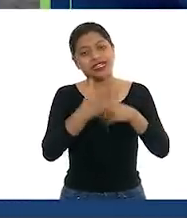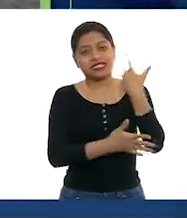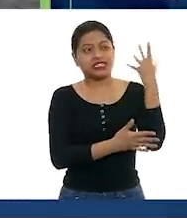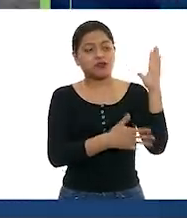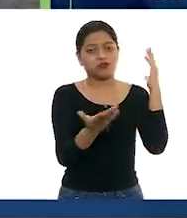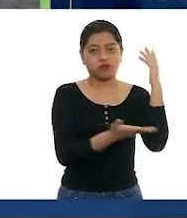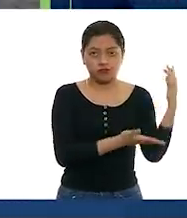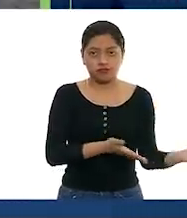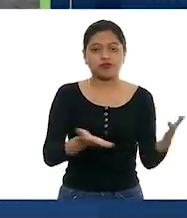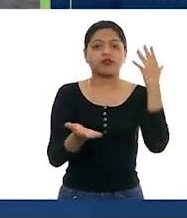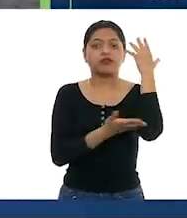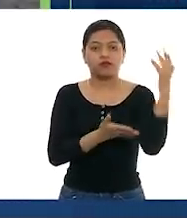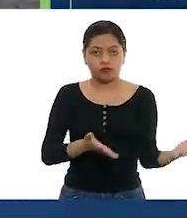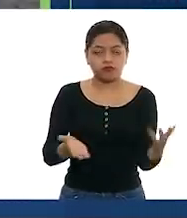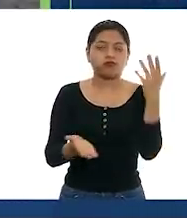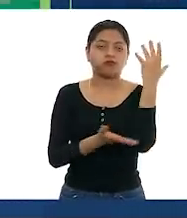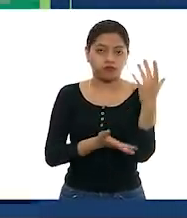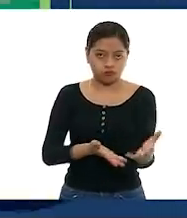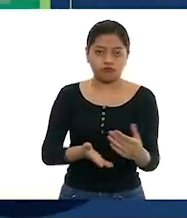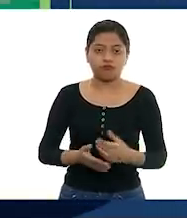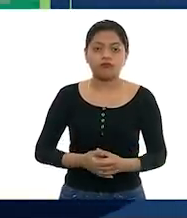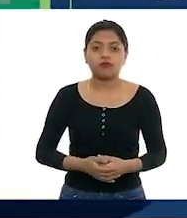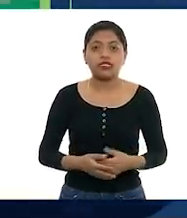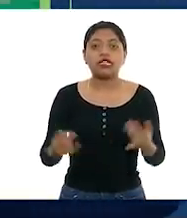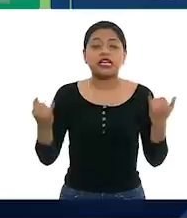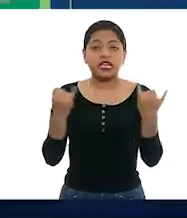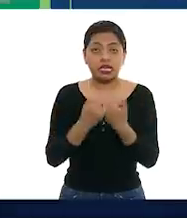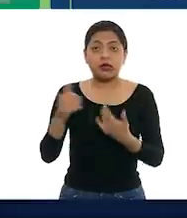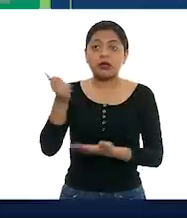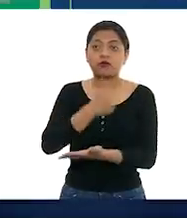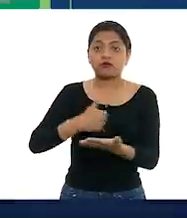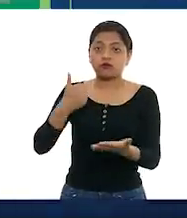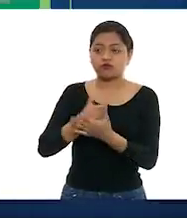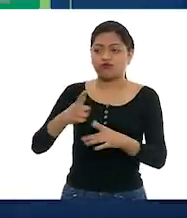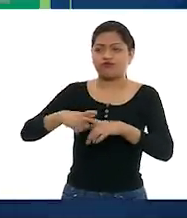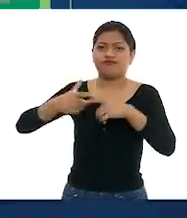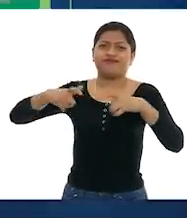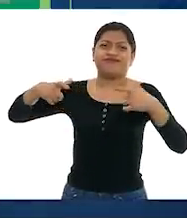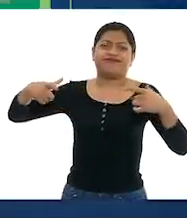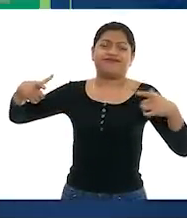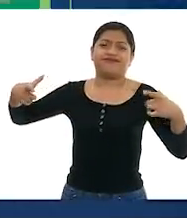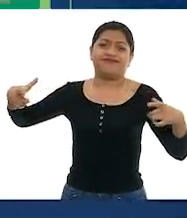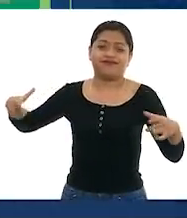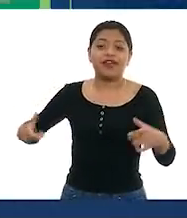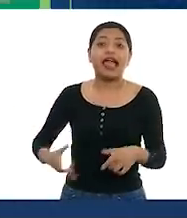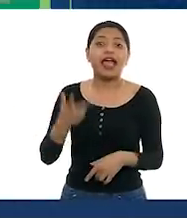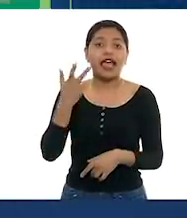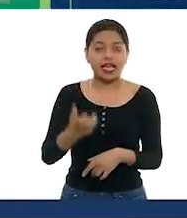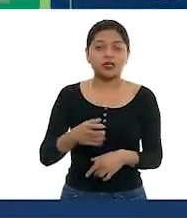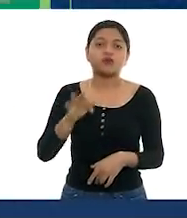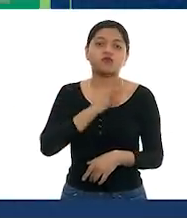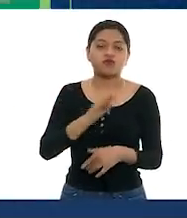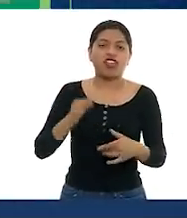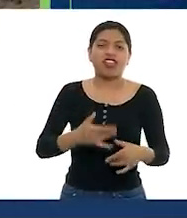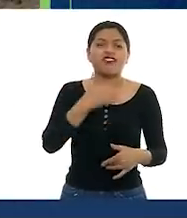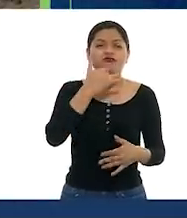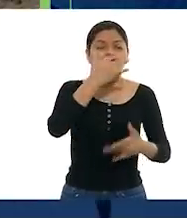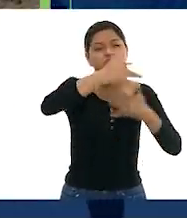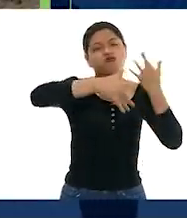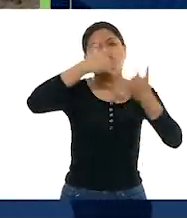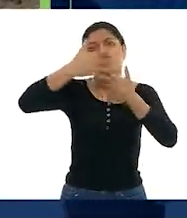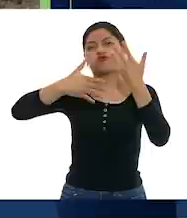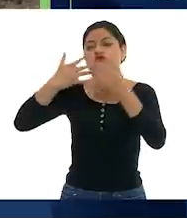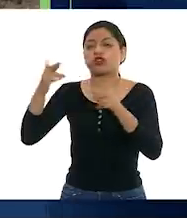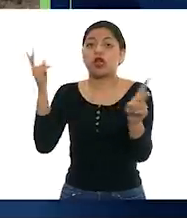y selvas para la agricultura y la ganadería, así como las ciudades que crecen y crecen, produce emisiones de gases de efecto invernadero.